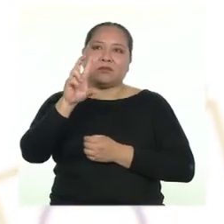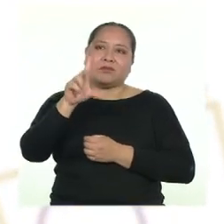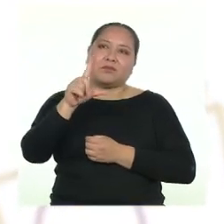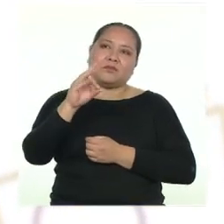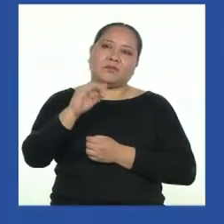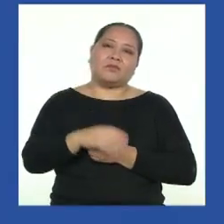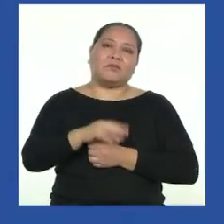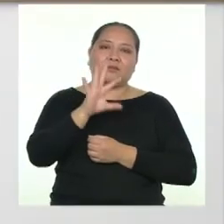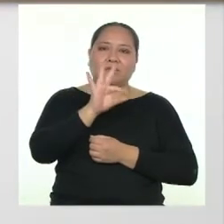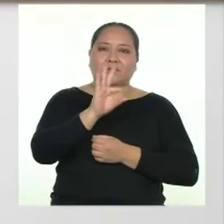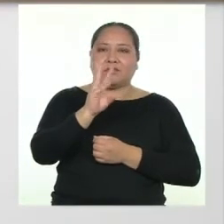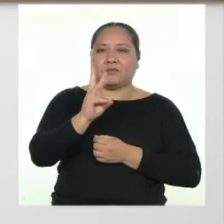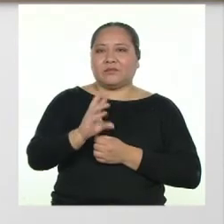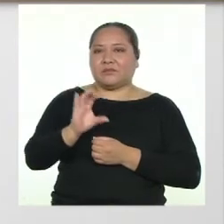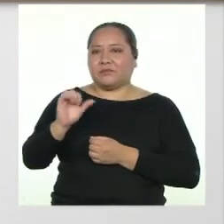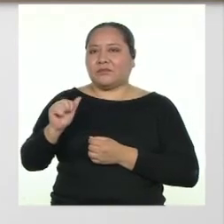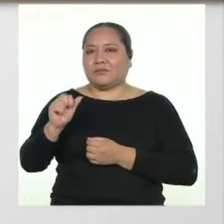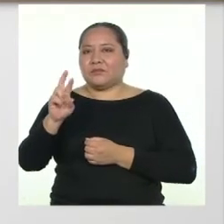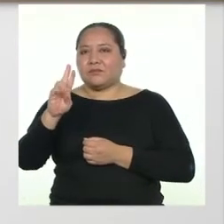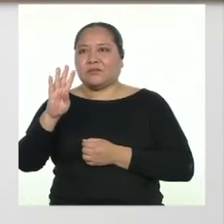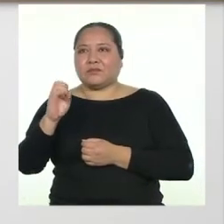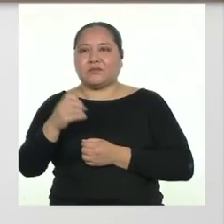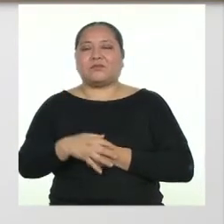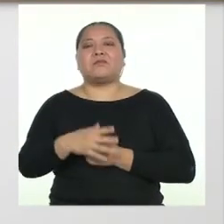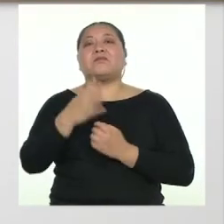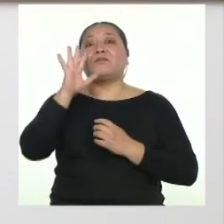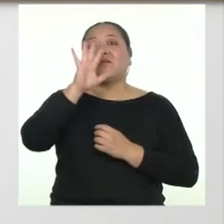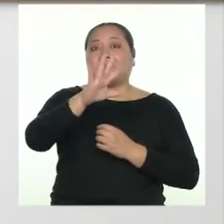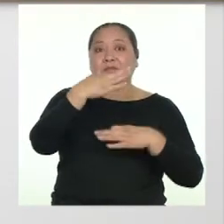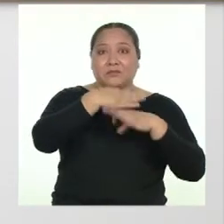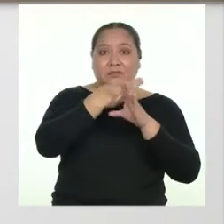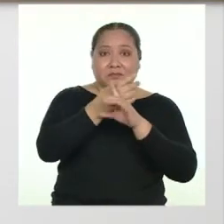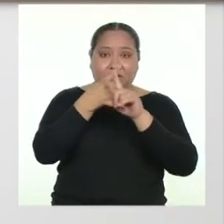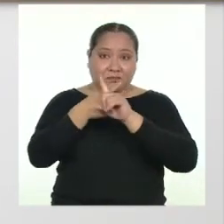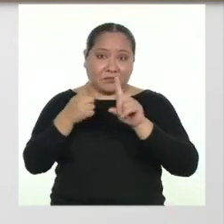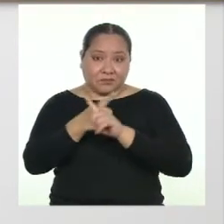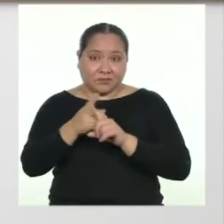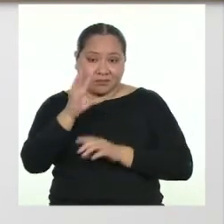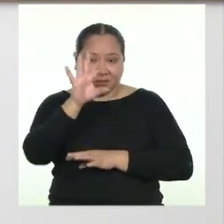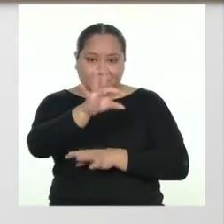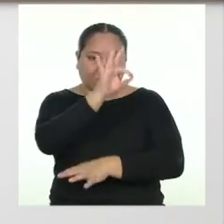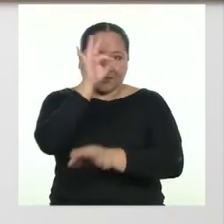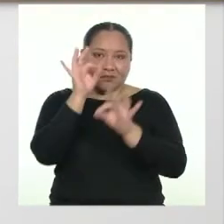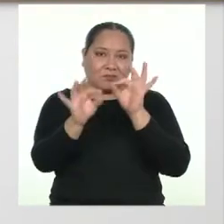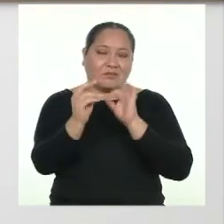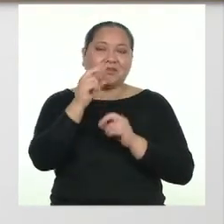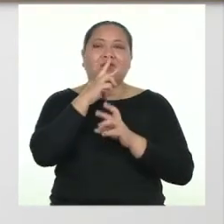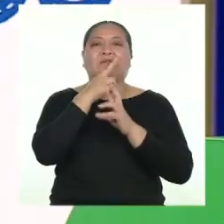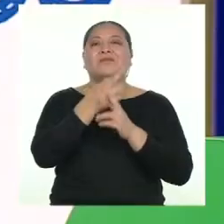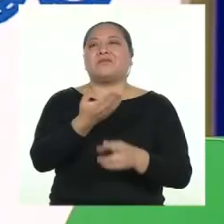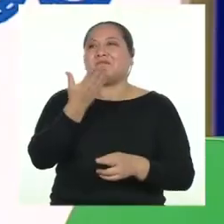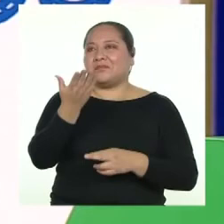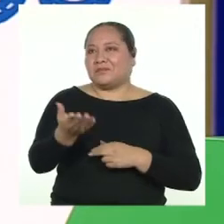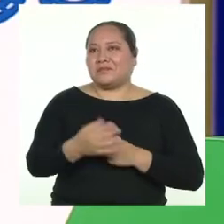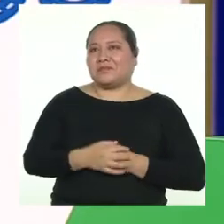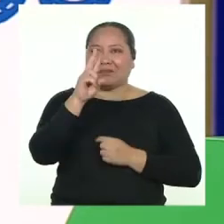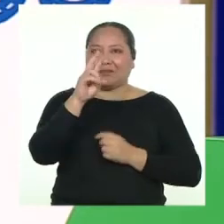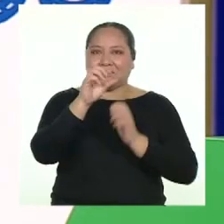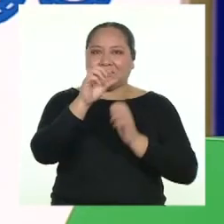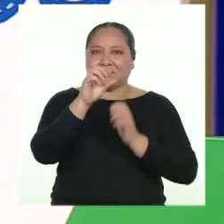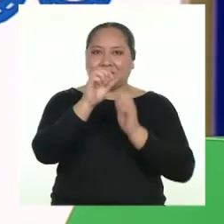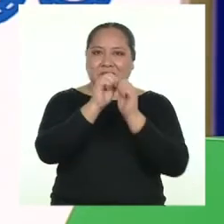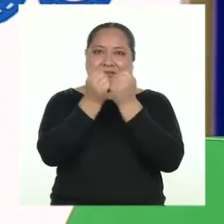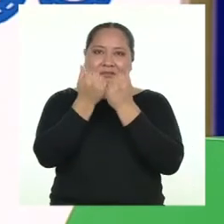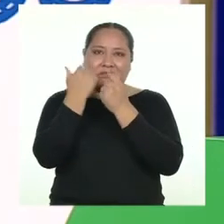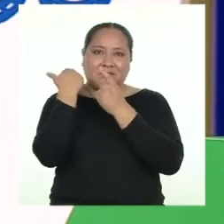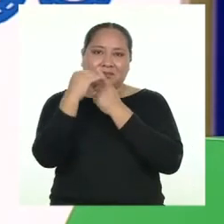gramos de carbohidratos. Bueno, de 5 maneras distintas hemos llegado a la respuesta de 2 panes y